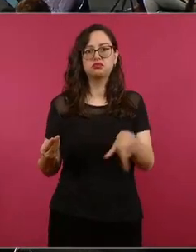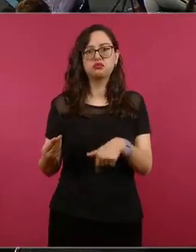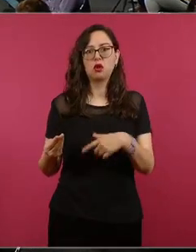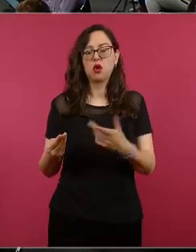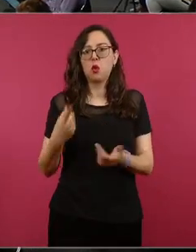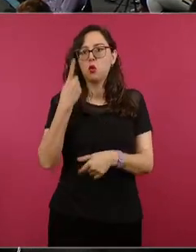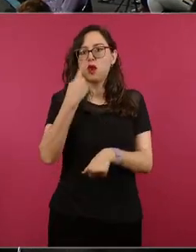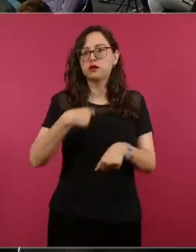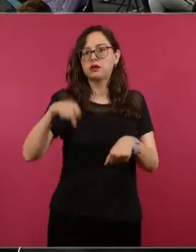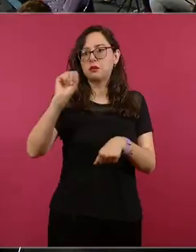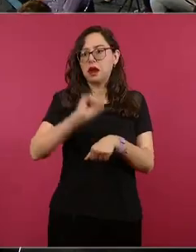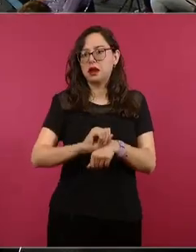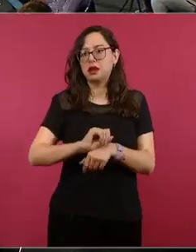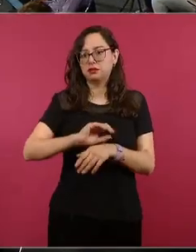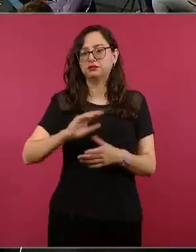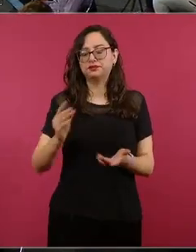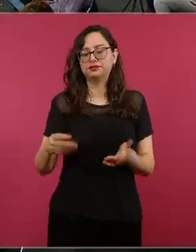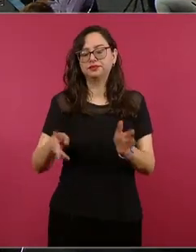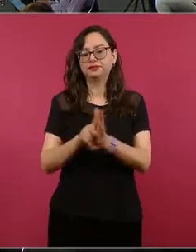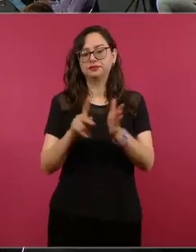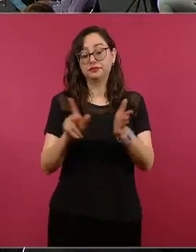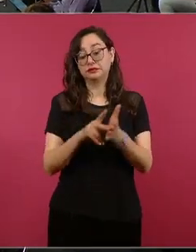Y había muchos